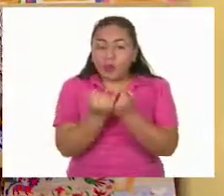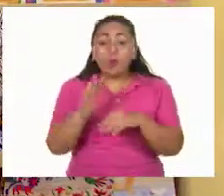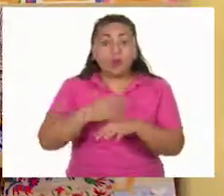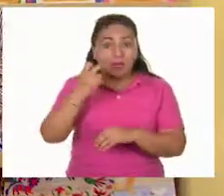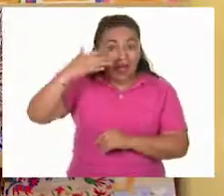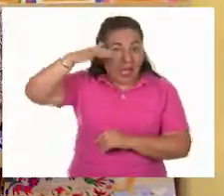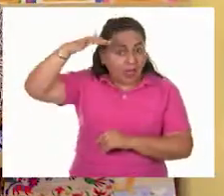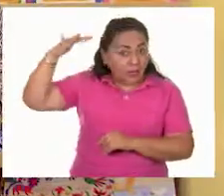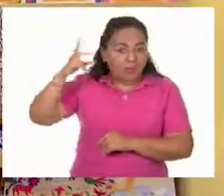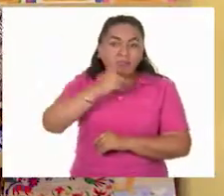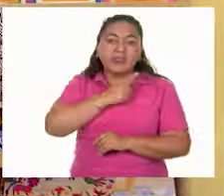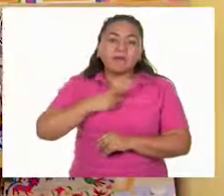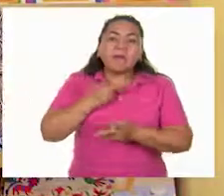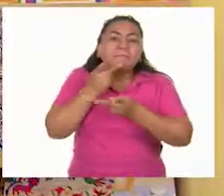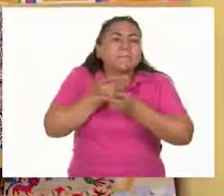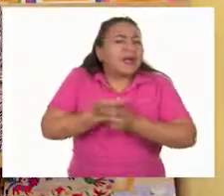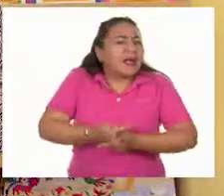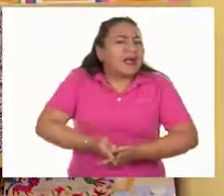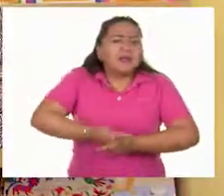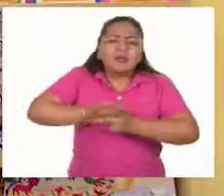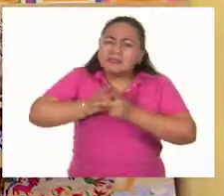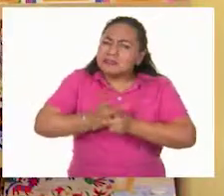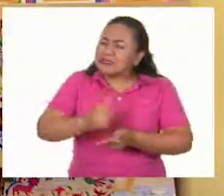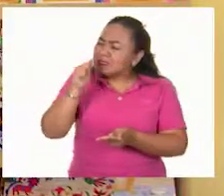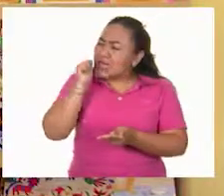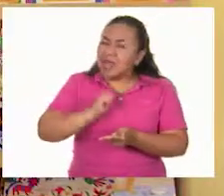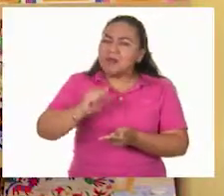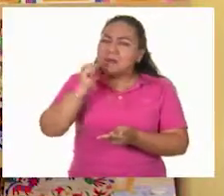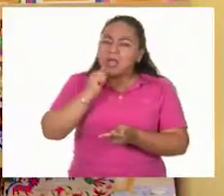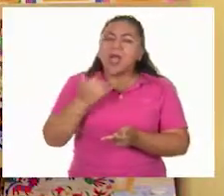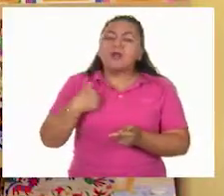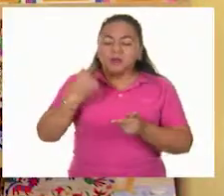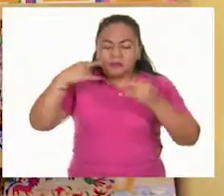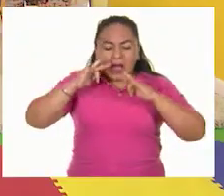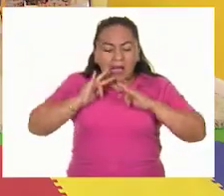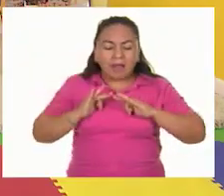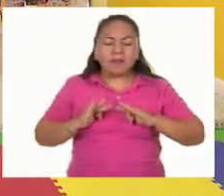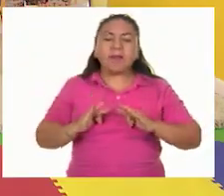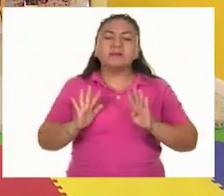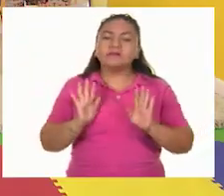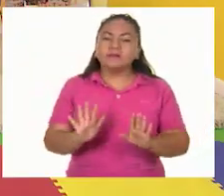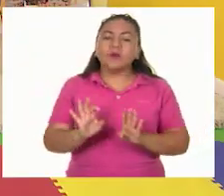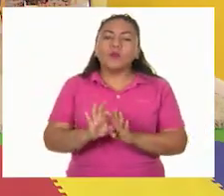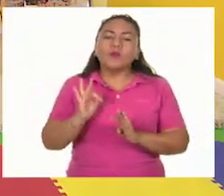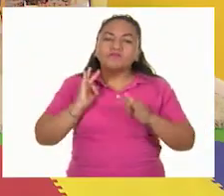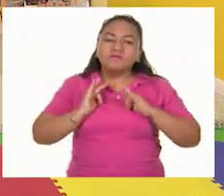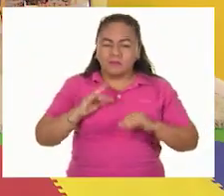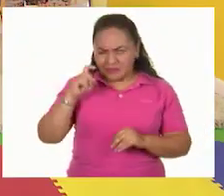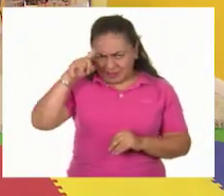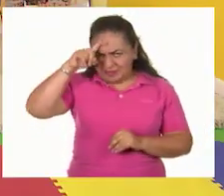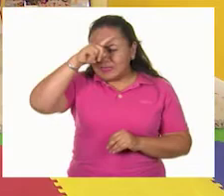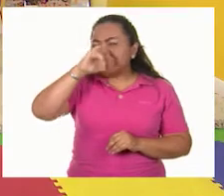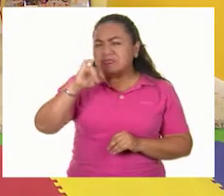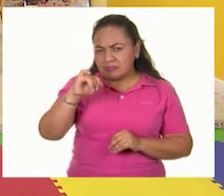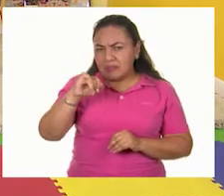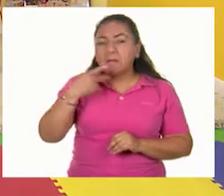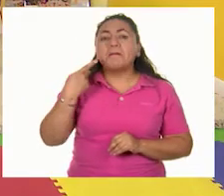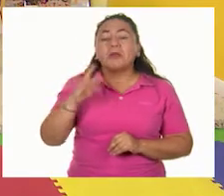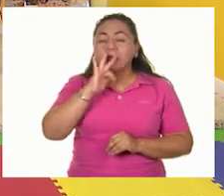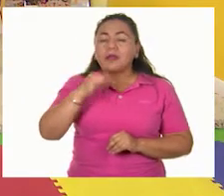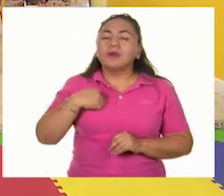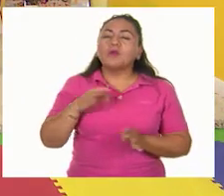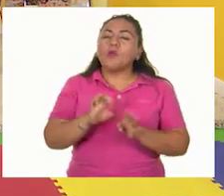adulto debe tener tolerancia en todo momento y actuar con calma. Es difícil, pero si se va